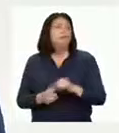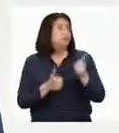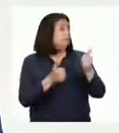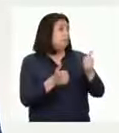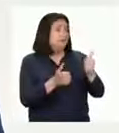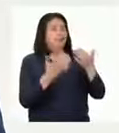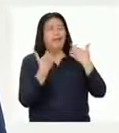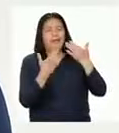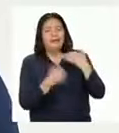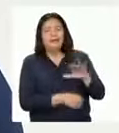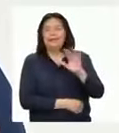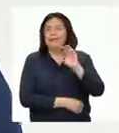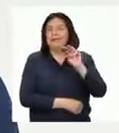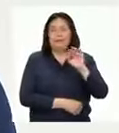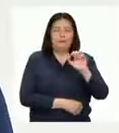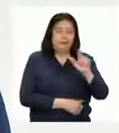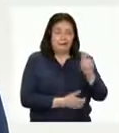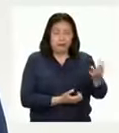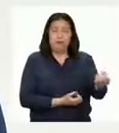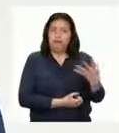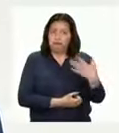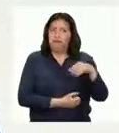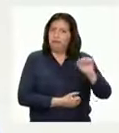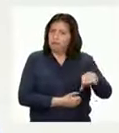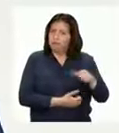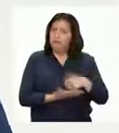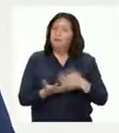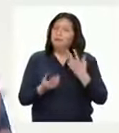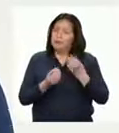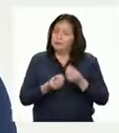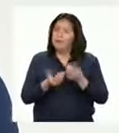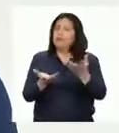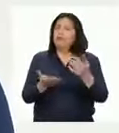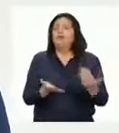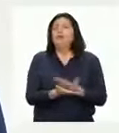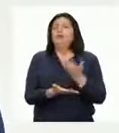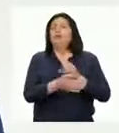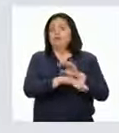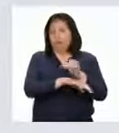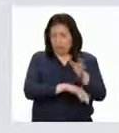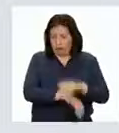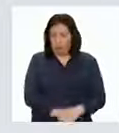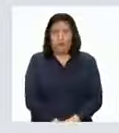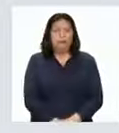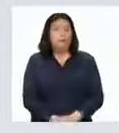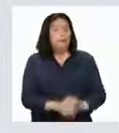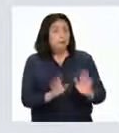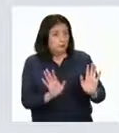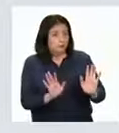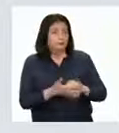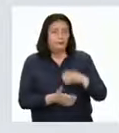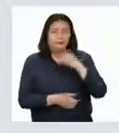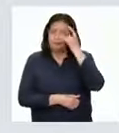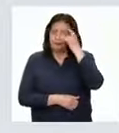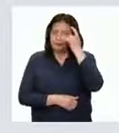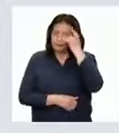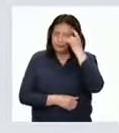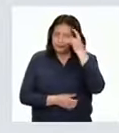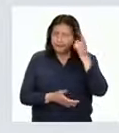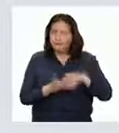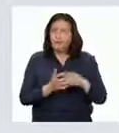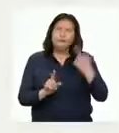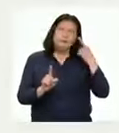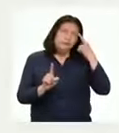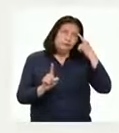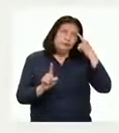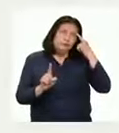¡Excelente! Gracias, Camila. Tu comentario me sirve para darles un nuevo consejo. Además de pensar en el propósito